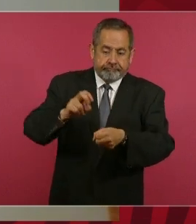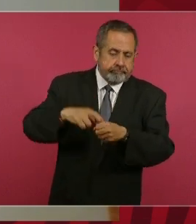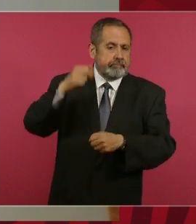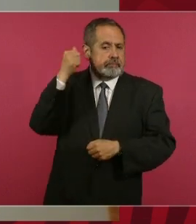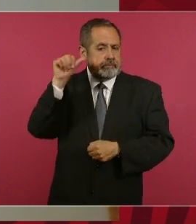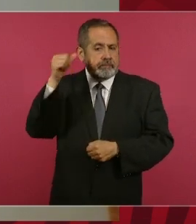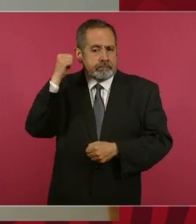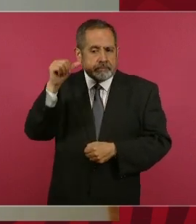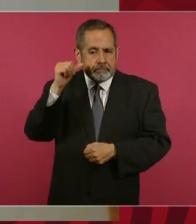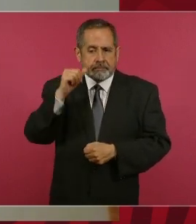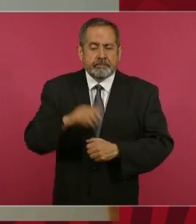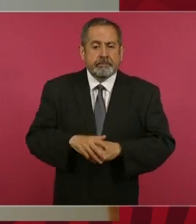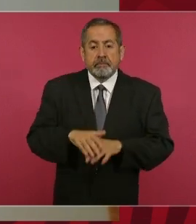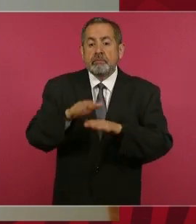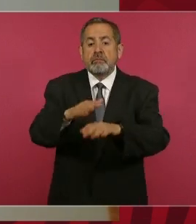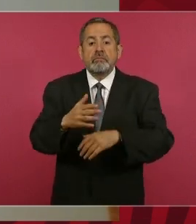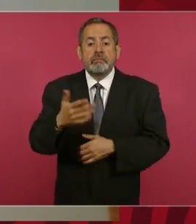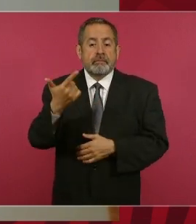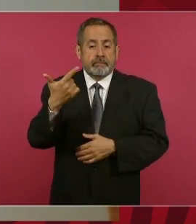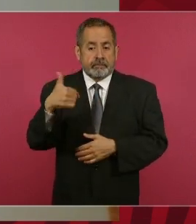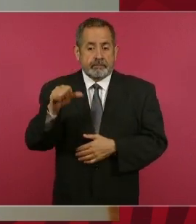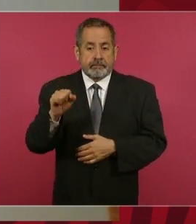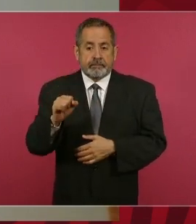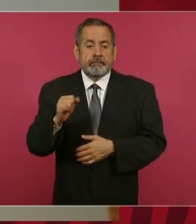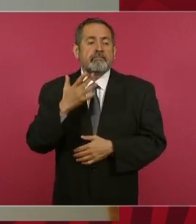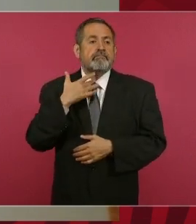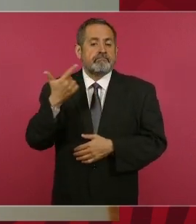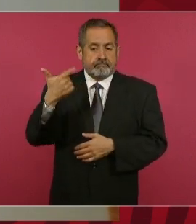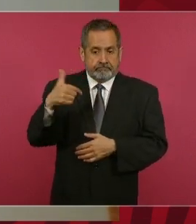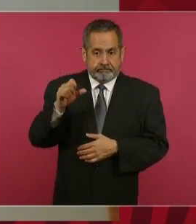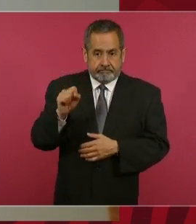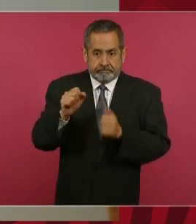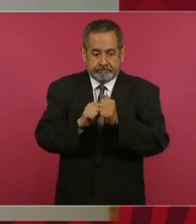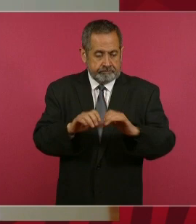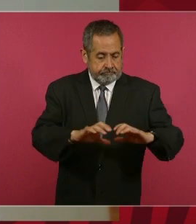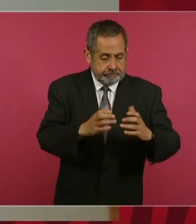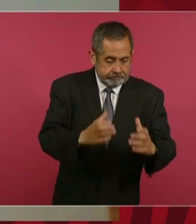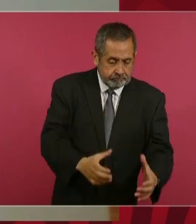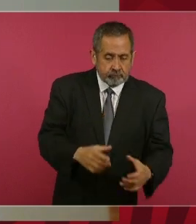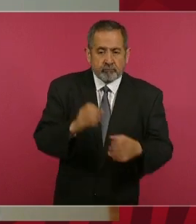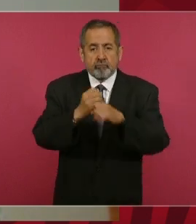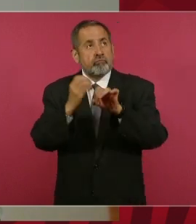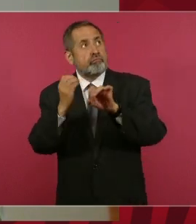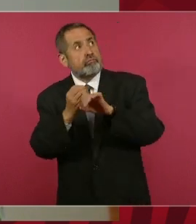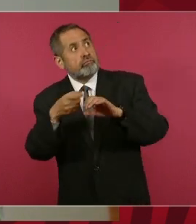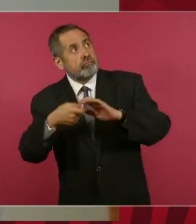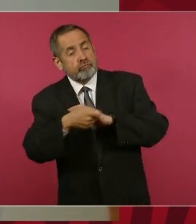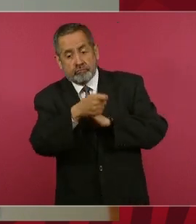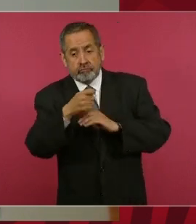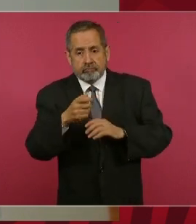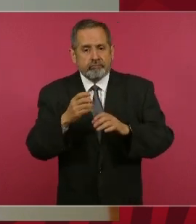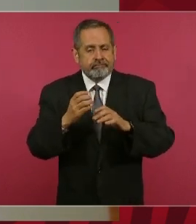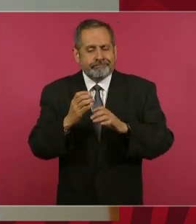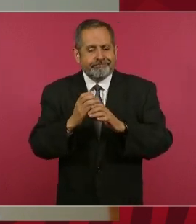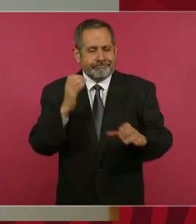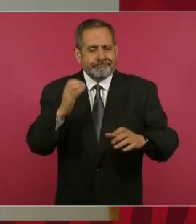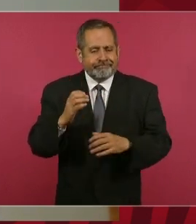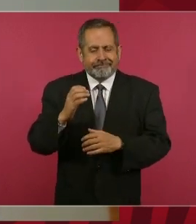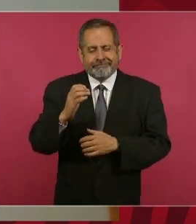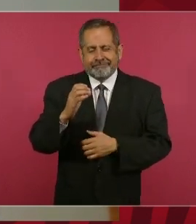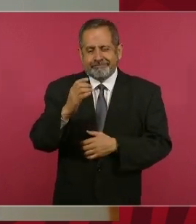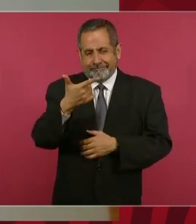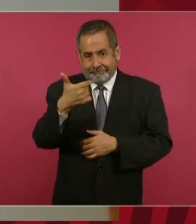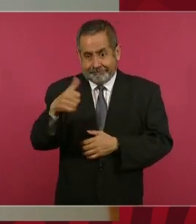lo que respecta al gas estacionario y a través de cilindros, se ha rehabilitado en